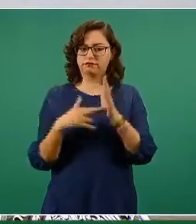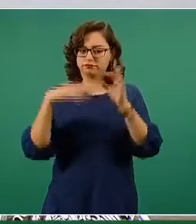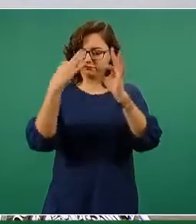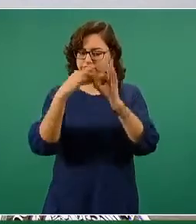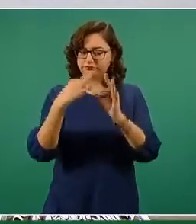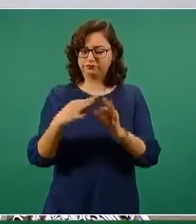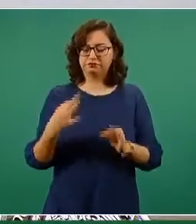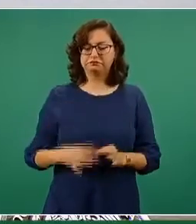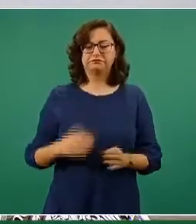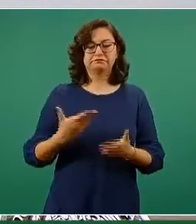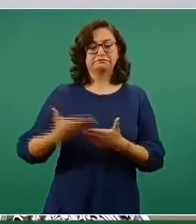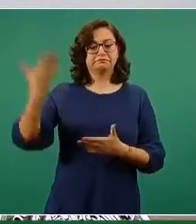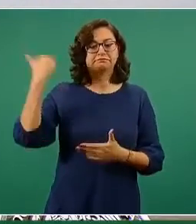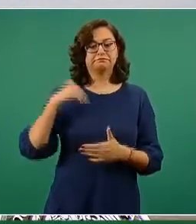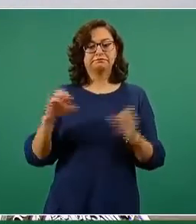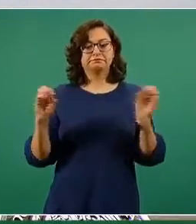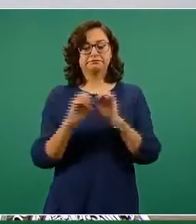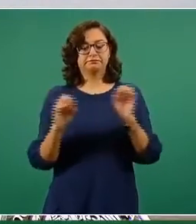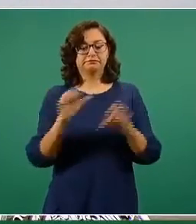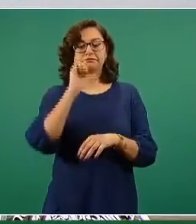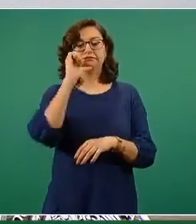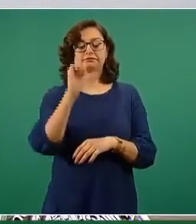En esta reforma